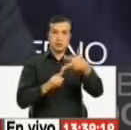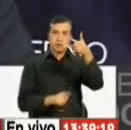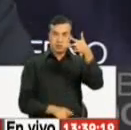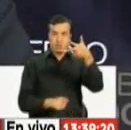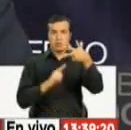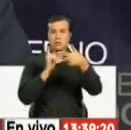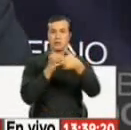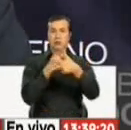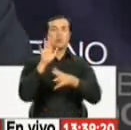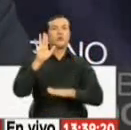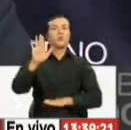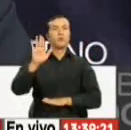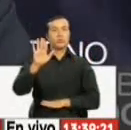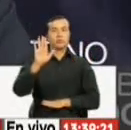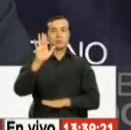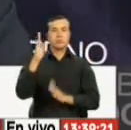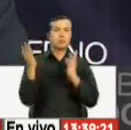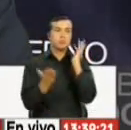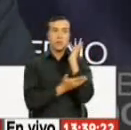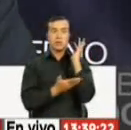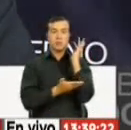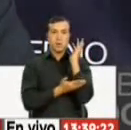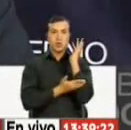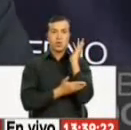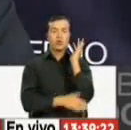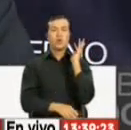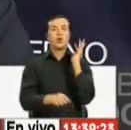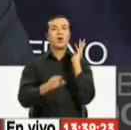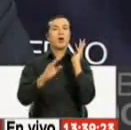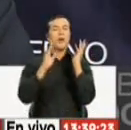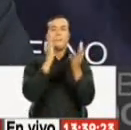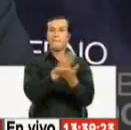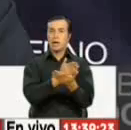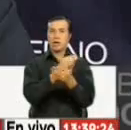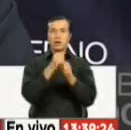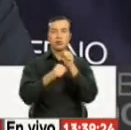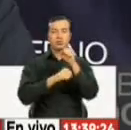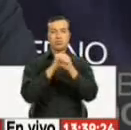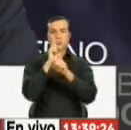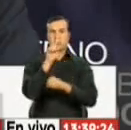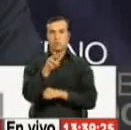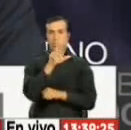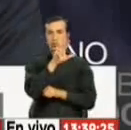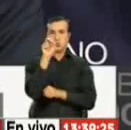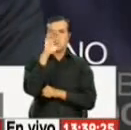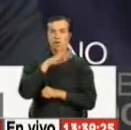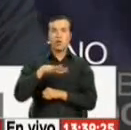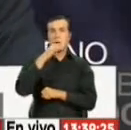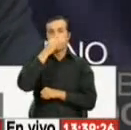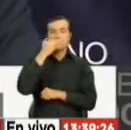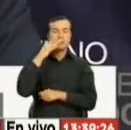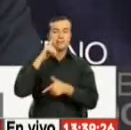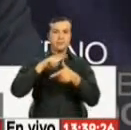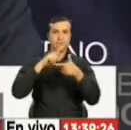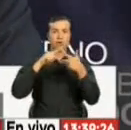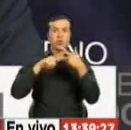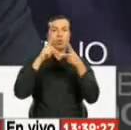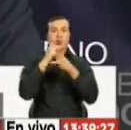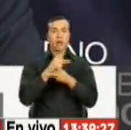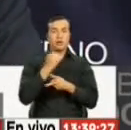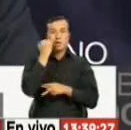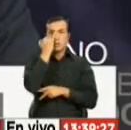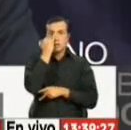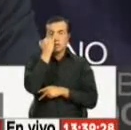se comprometan a una deforestación neta cero para 2030 en la amazonía segundo a la protección de los pueblos